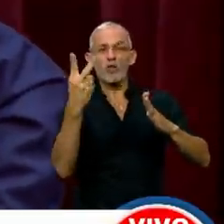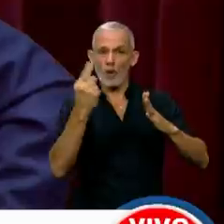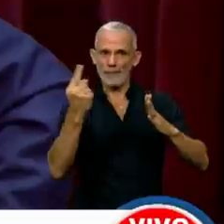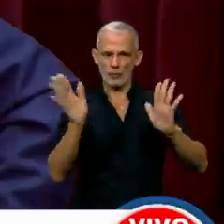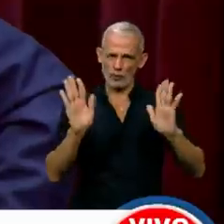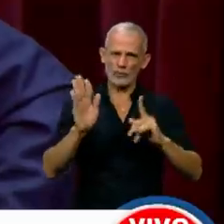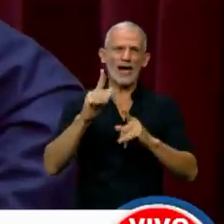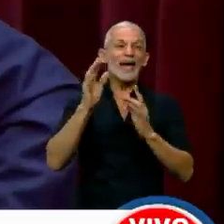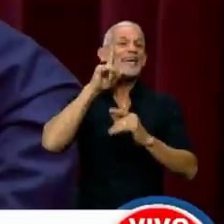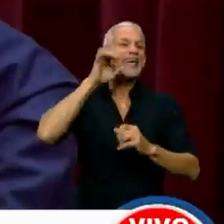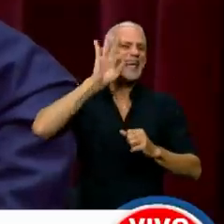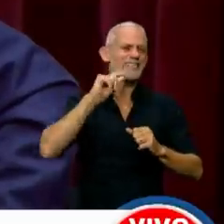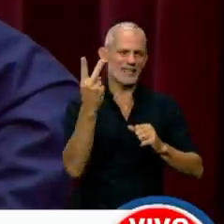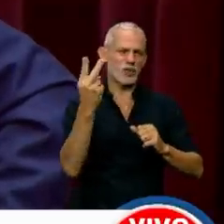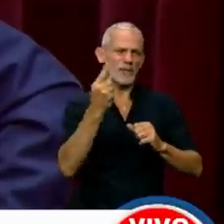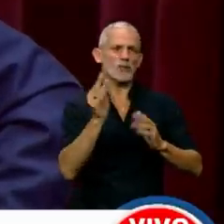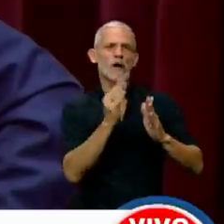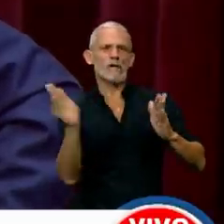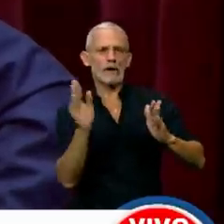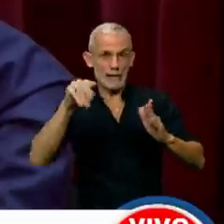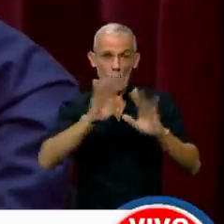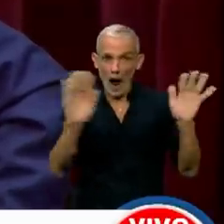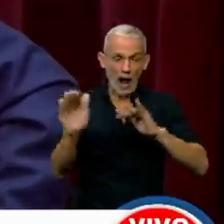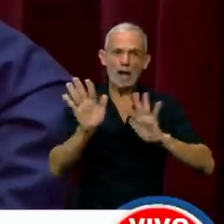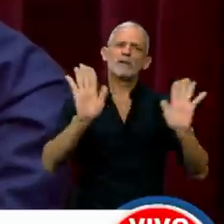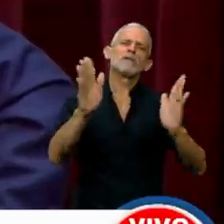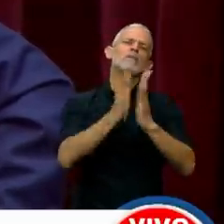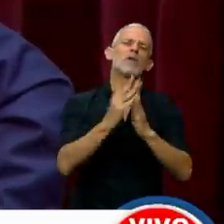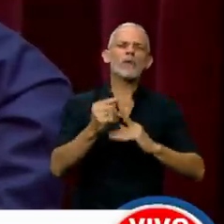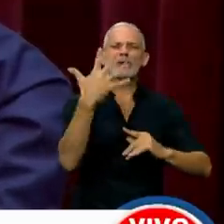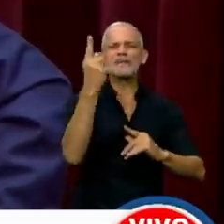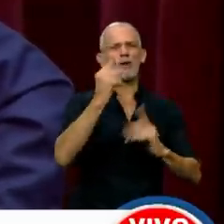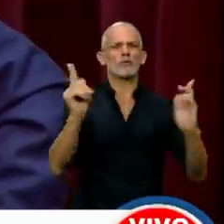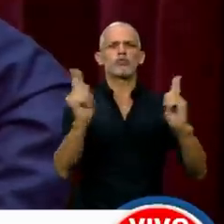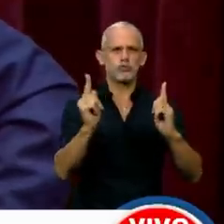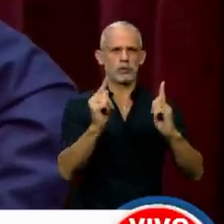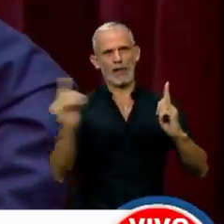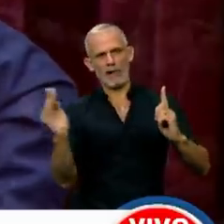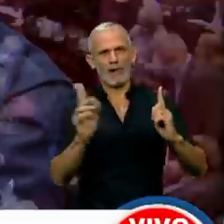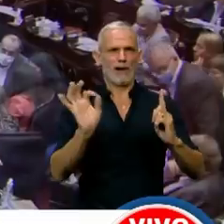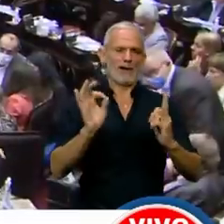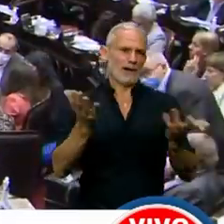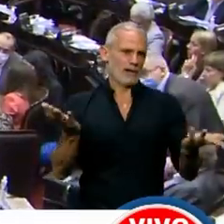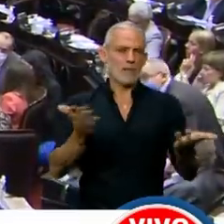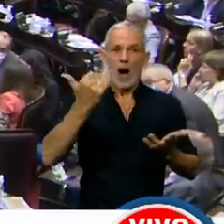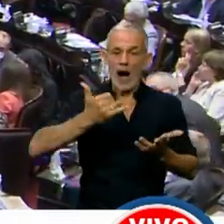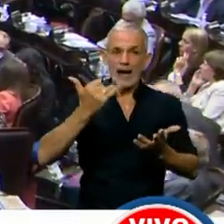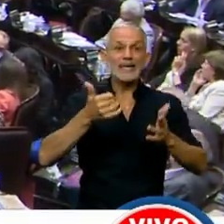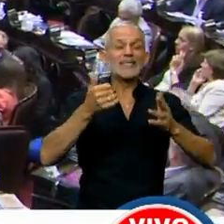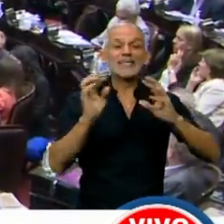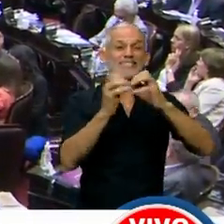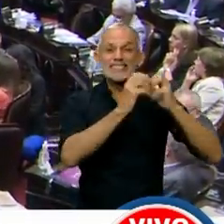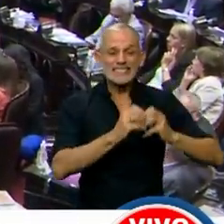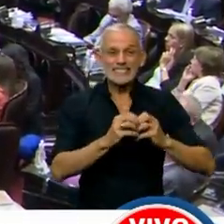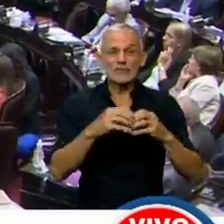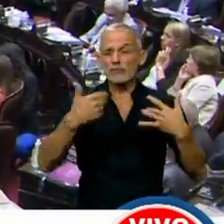compense se exceden dos minutos yo les pido que por favor nos ciñamos a los cinco minutos porque tenemos sesión